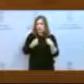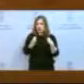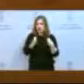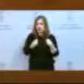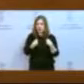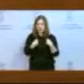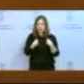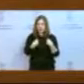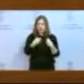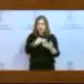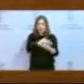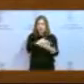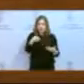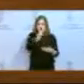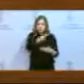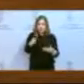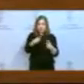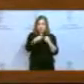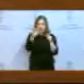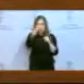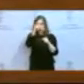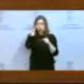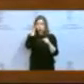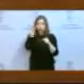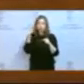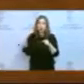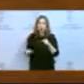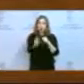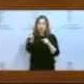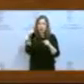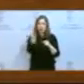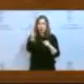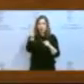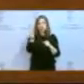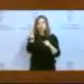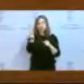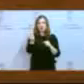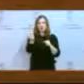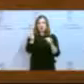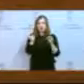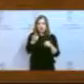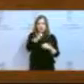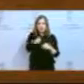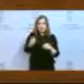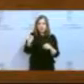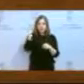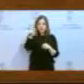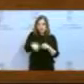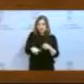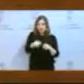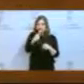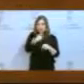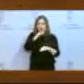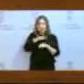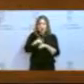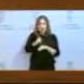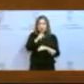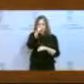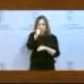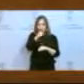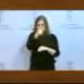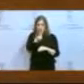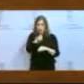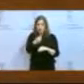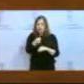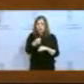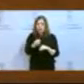de miles de asturianos y asturianas. Llevamos muchos meses denunciando incumplimientos socialistas que impiden